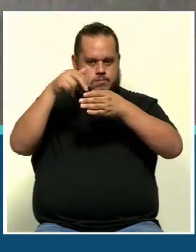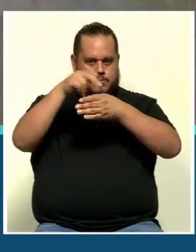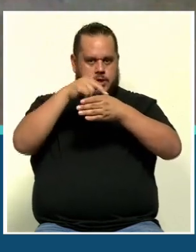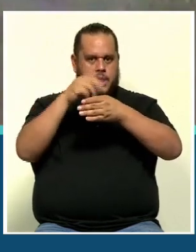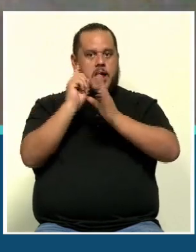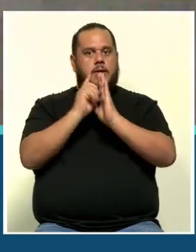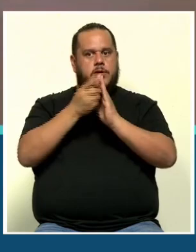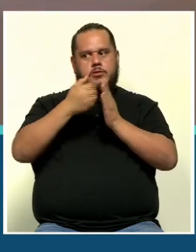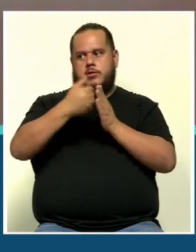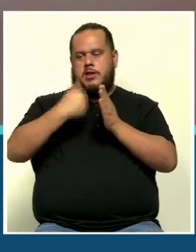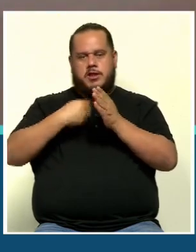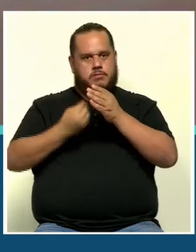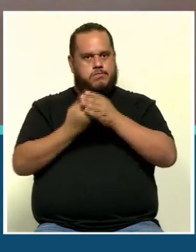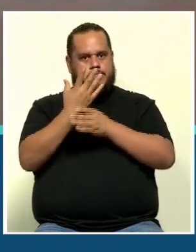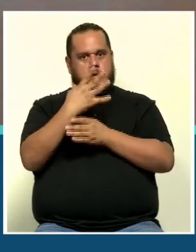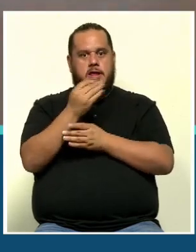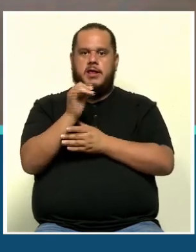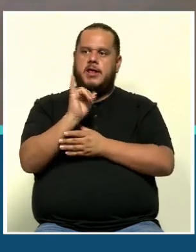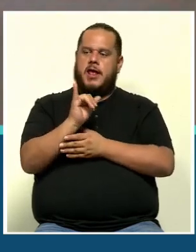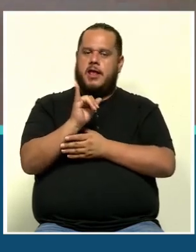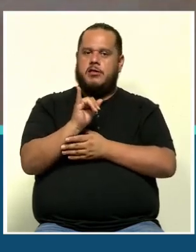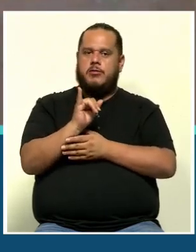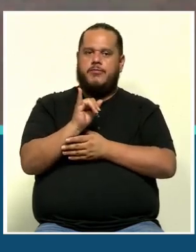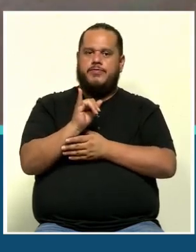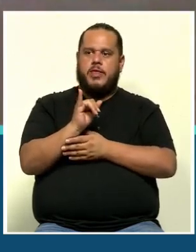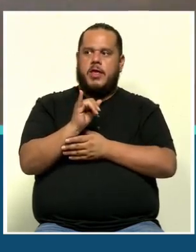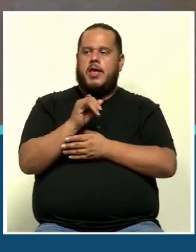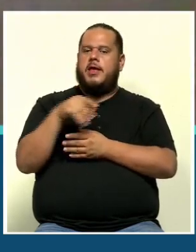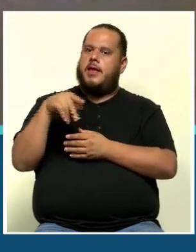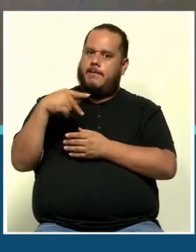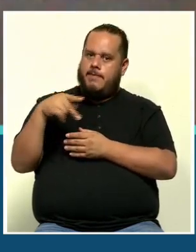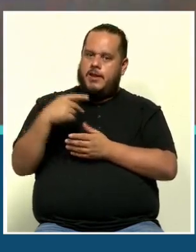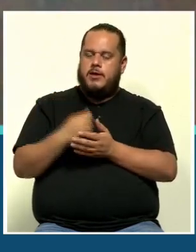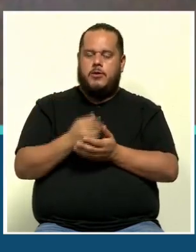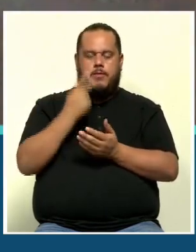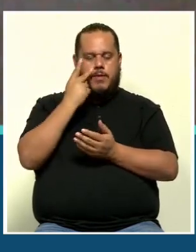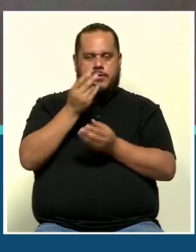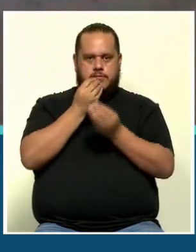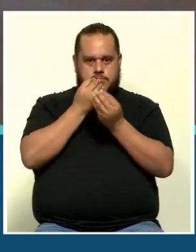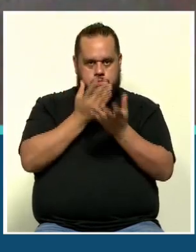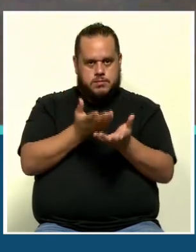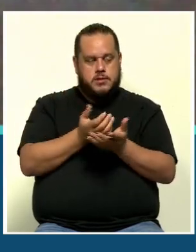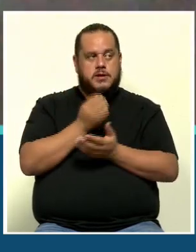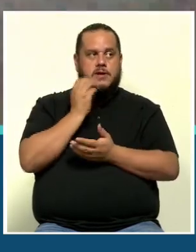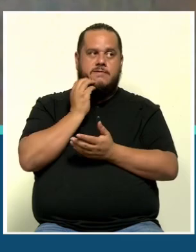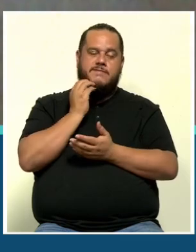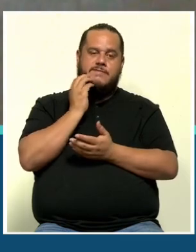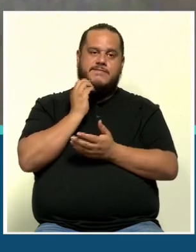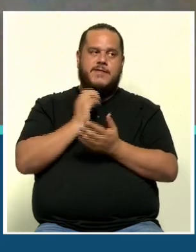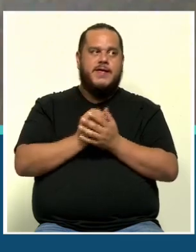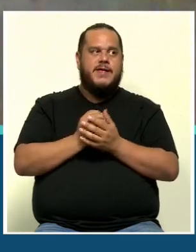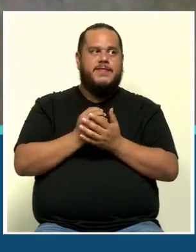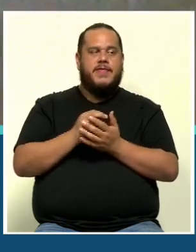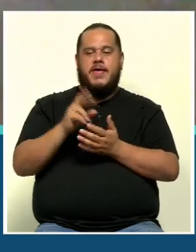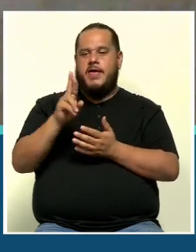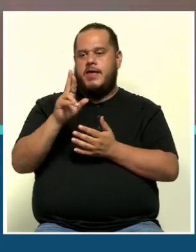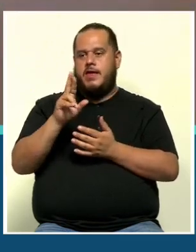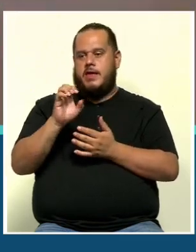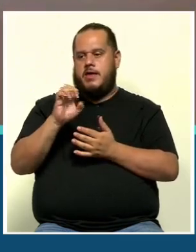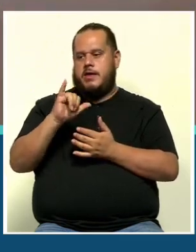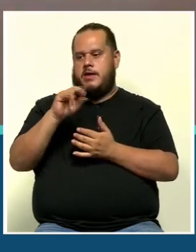erupción. Y que esto sin duda pone en riesgo. Vamos a ver declaraciones de Reina Sánchez,